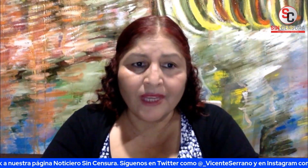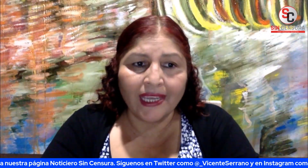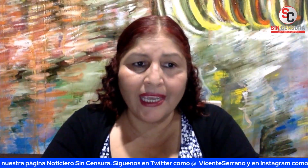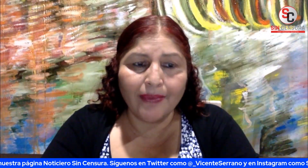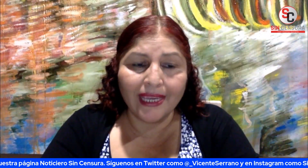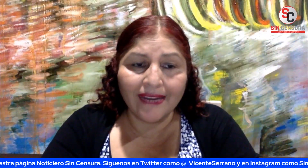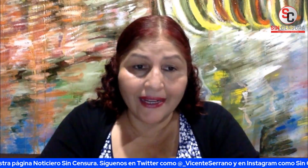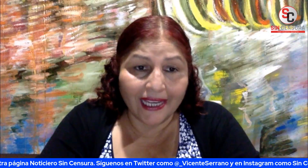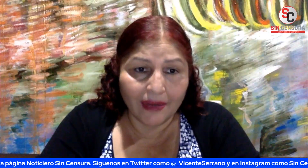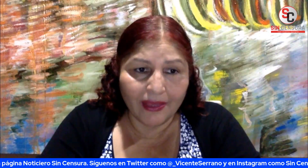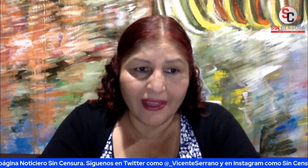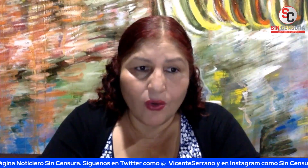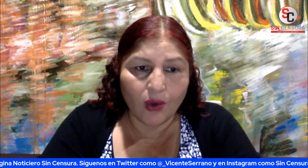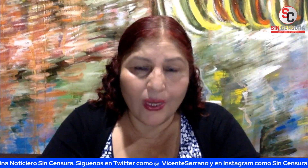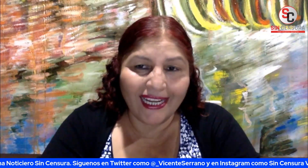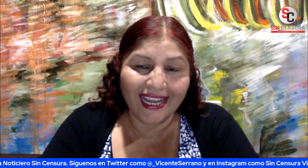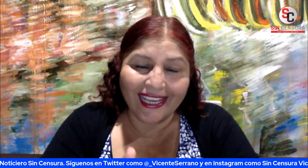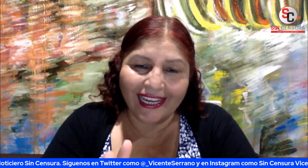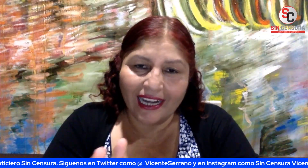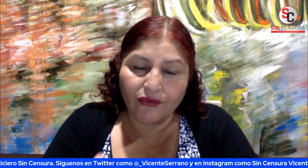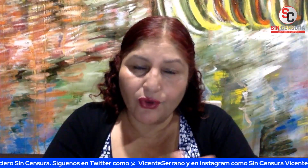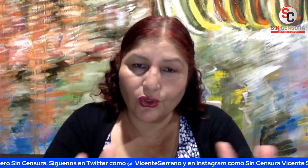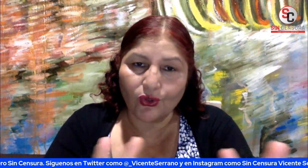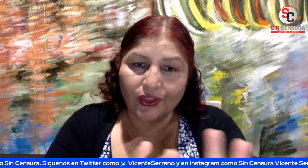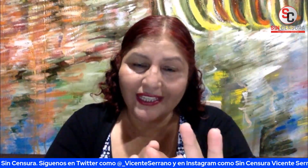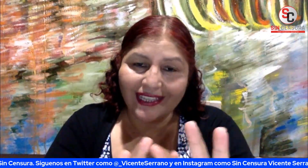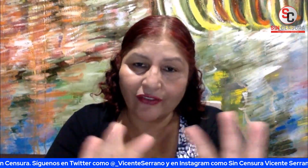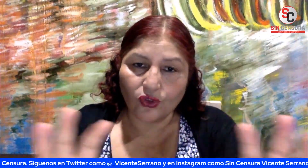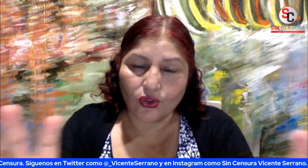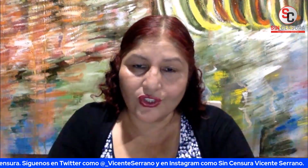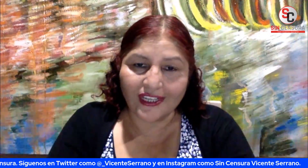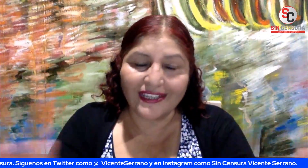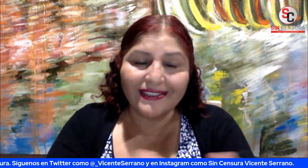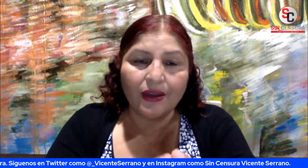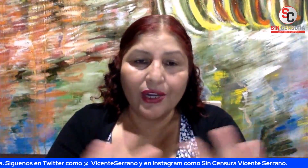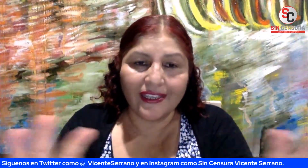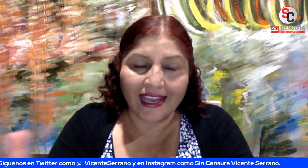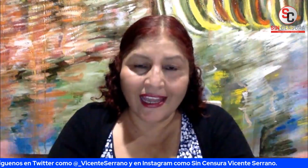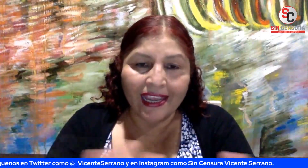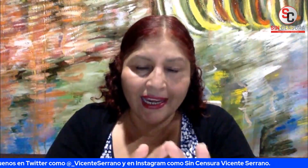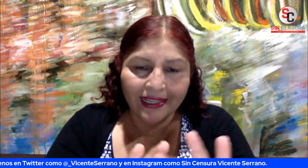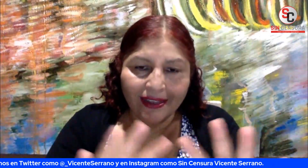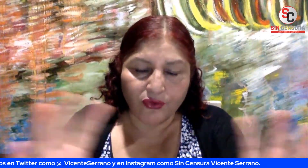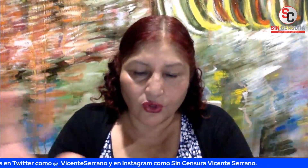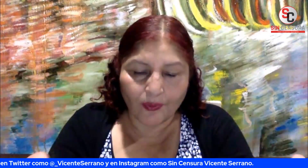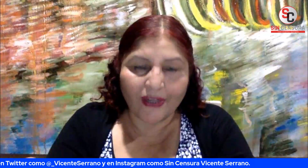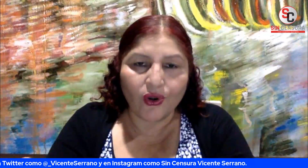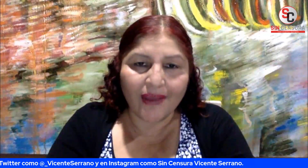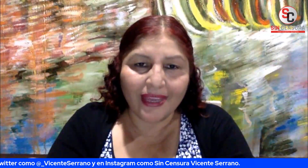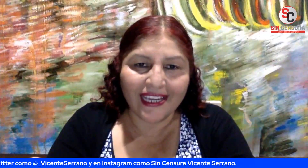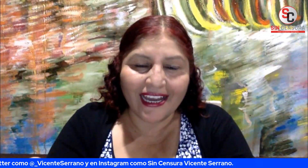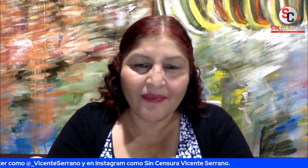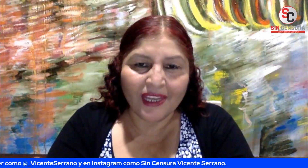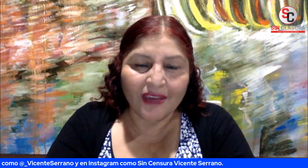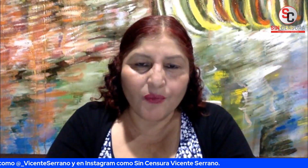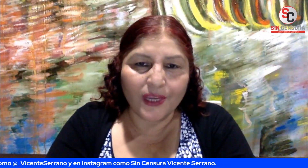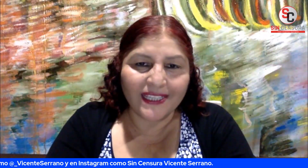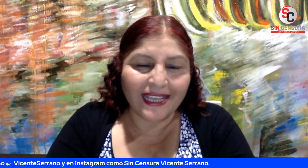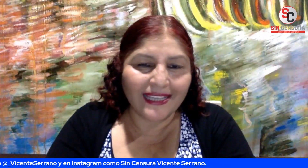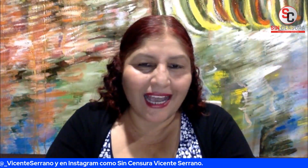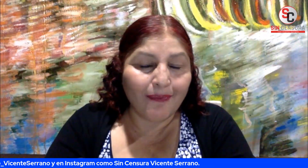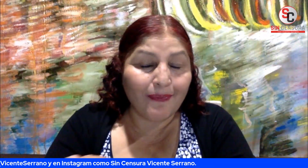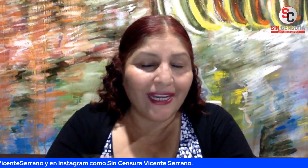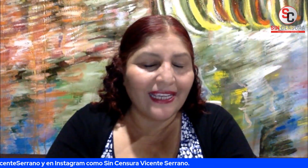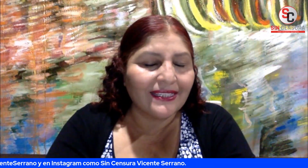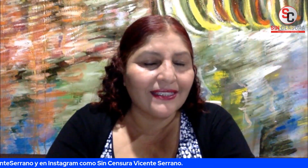Aguascalientes, Miguel Riquelme de Coahuila, que en la foto donde están todos en esta orilla, en esta foto panorámica,